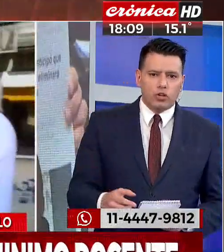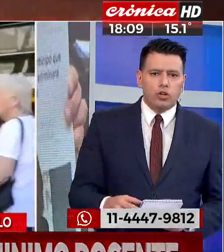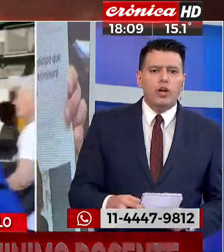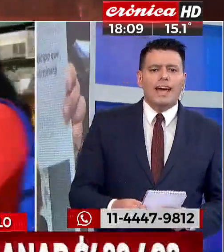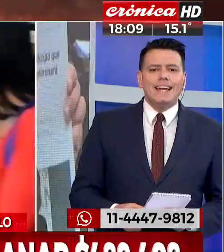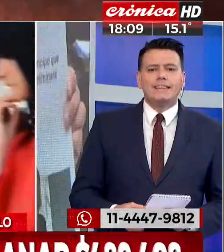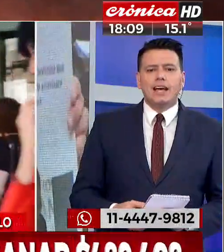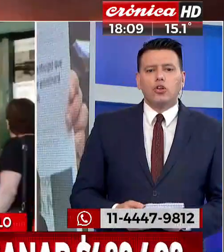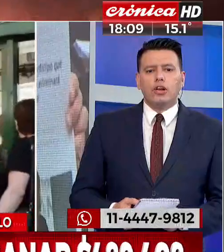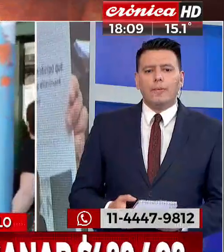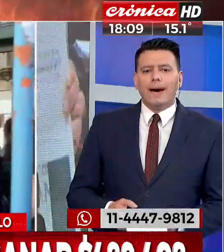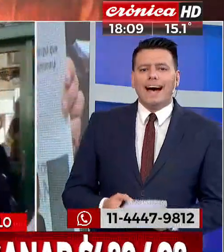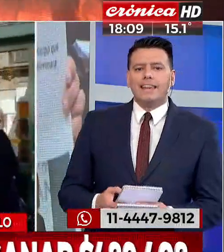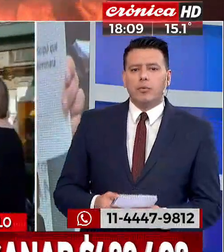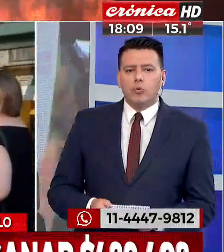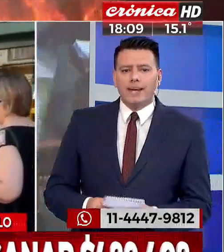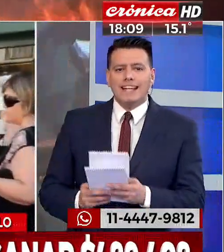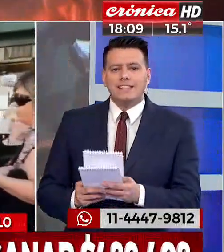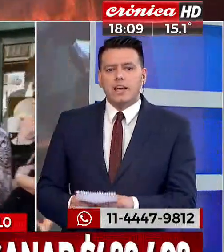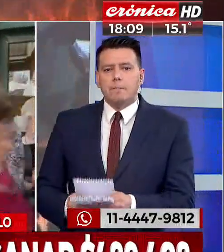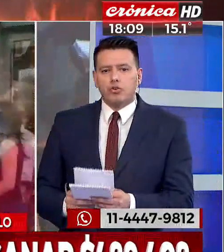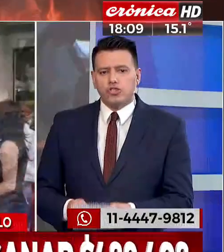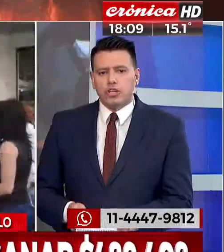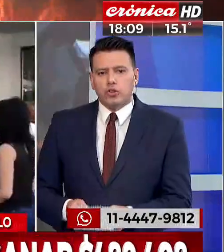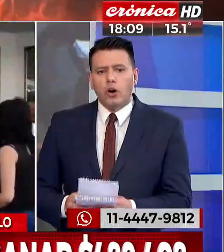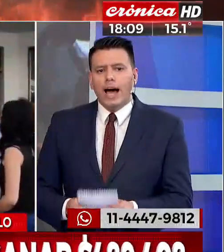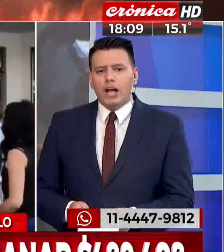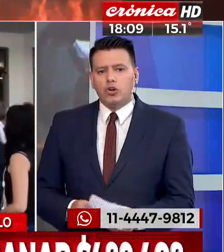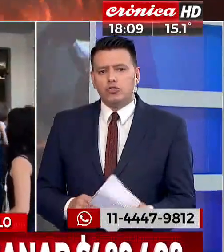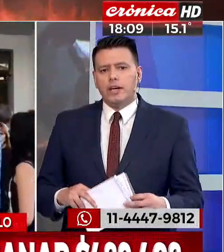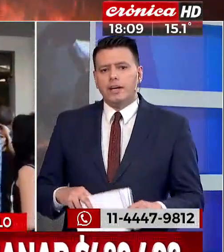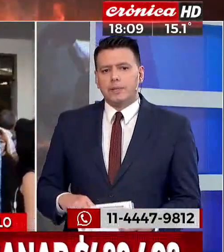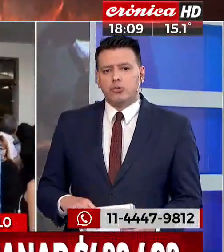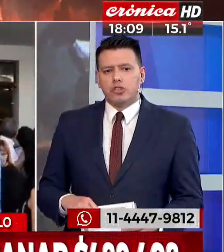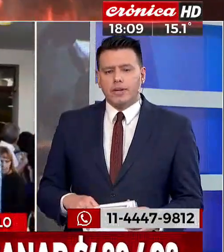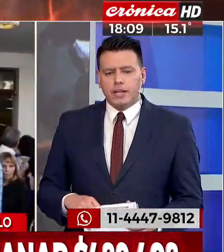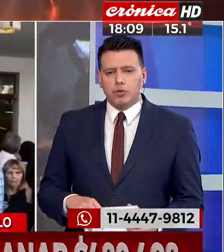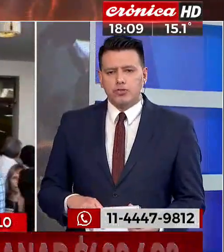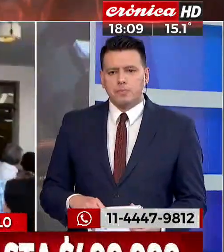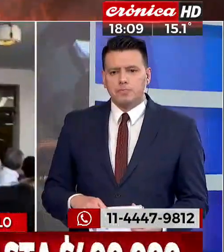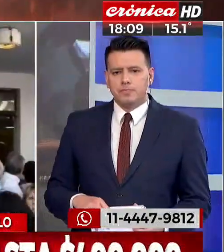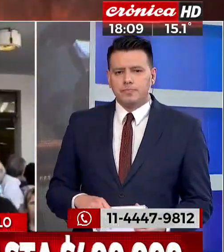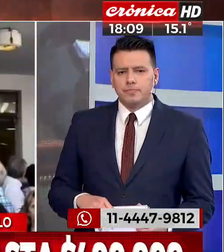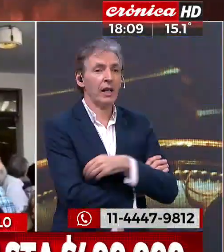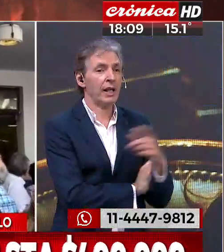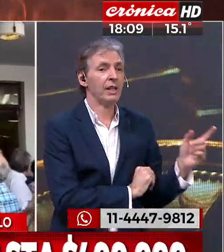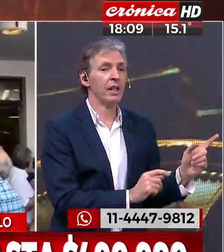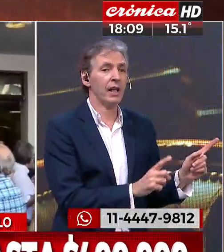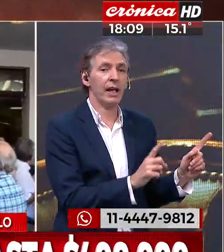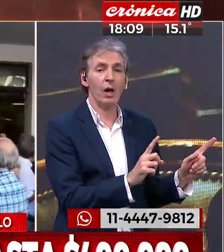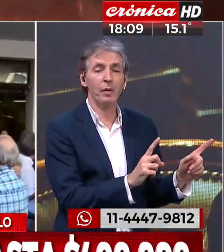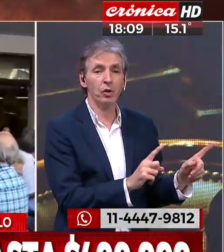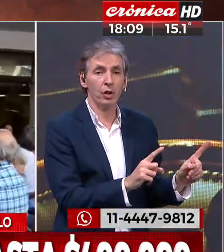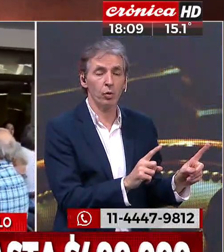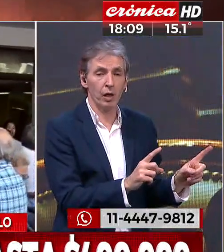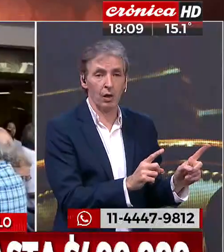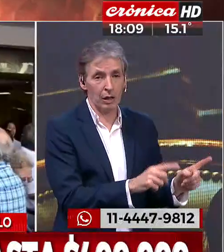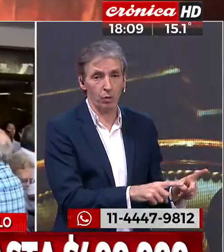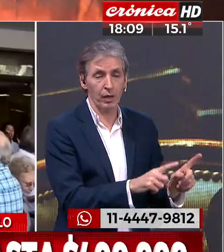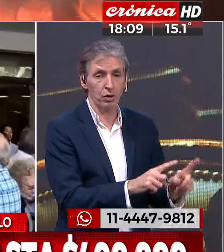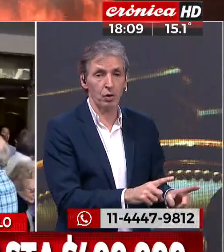hacen el otro el estado le va a devolver el 100% a los eh responsables inscriptos bien Ahora Nati el aumento